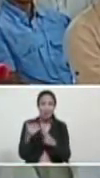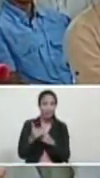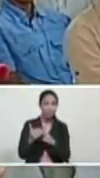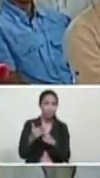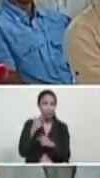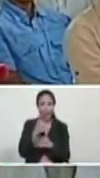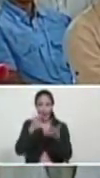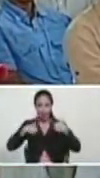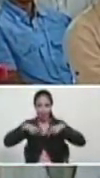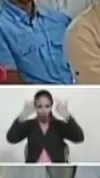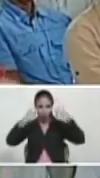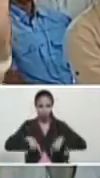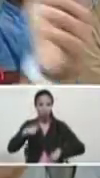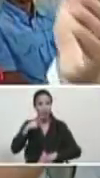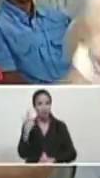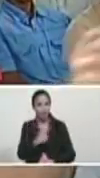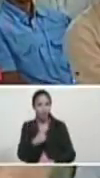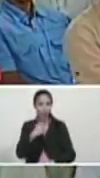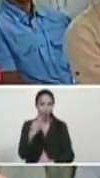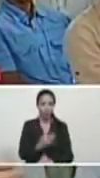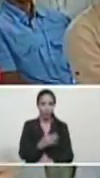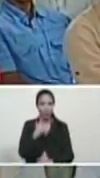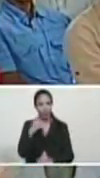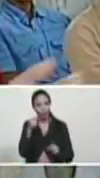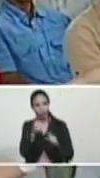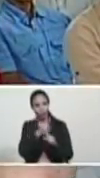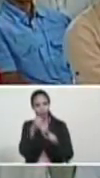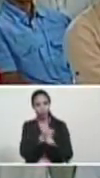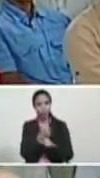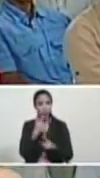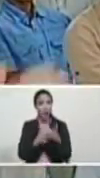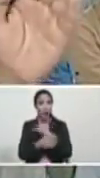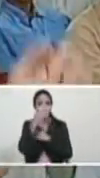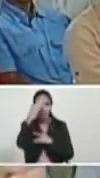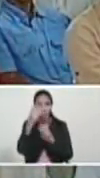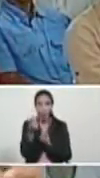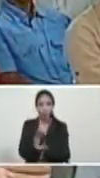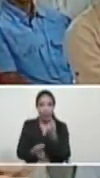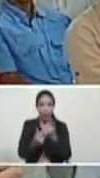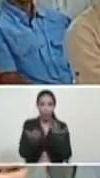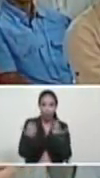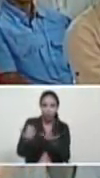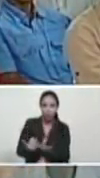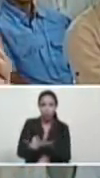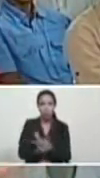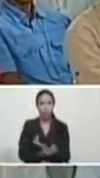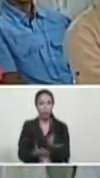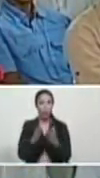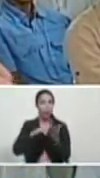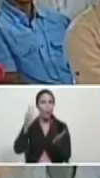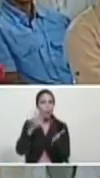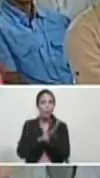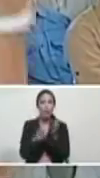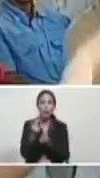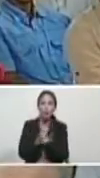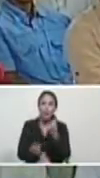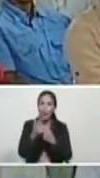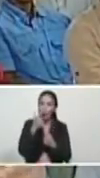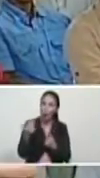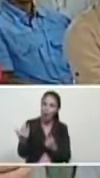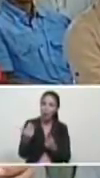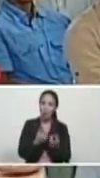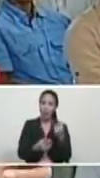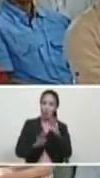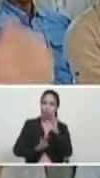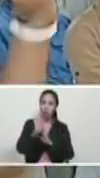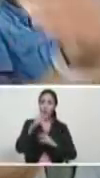aquí están. Y bien utilizando los recursos que hace muy poco, hace menos de un mes usted nos aprobó, recursos importantes para reactivar